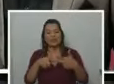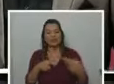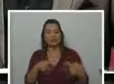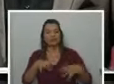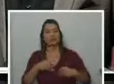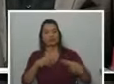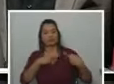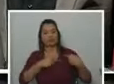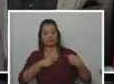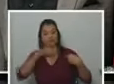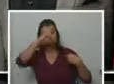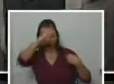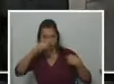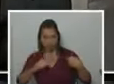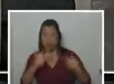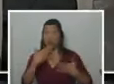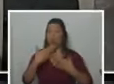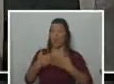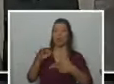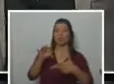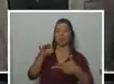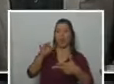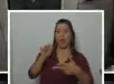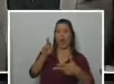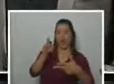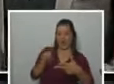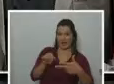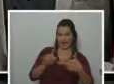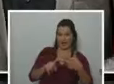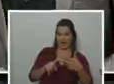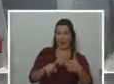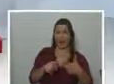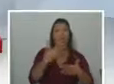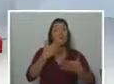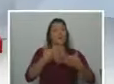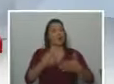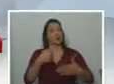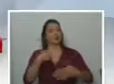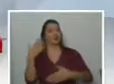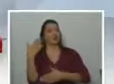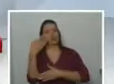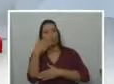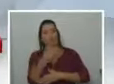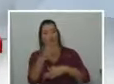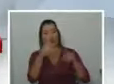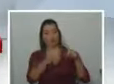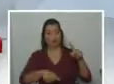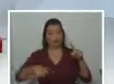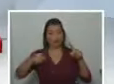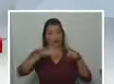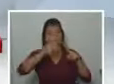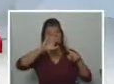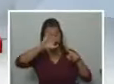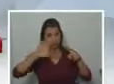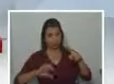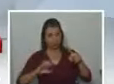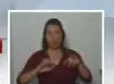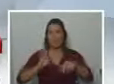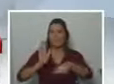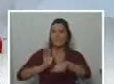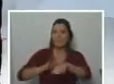Bueno, Aries. Muy bien. ¿Ari? Sí, Aries, sí. Bueno, me voy para allá, me voy para... Permítame, aquí,